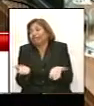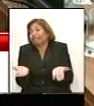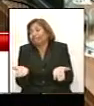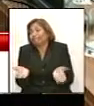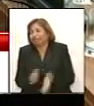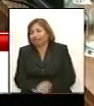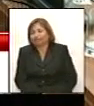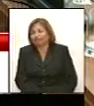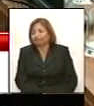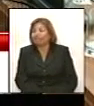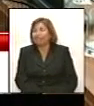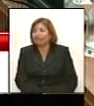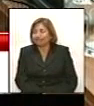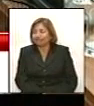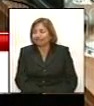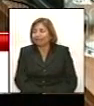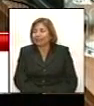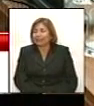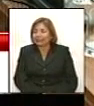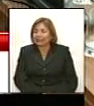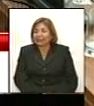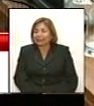¿no? Eso es. Gracias.